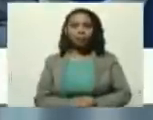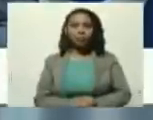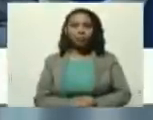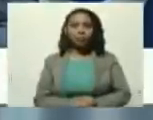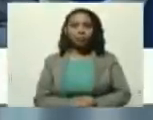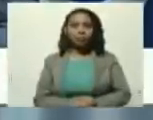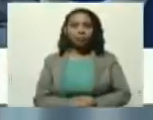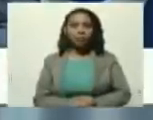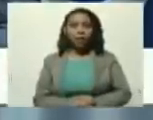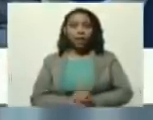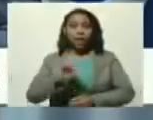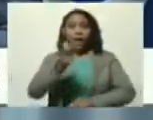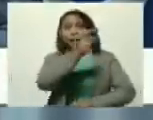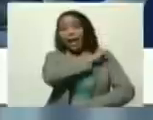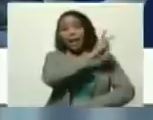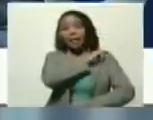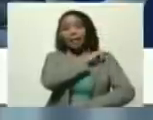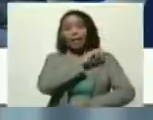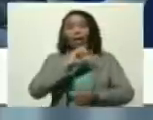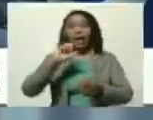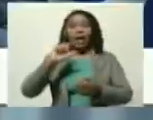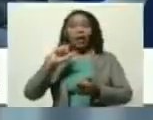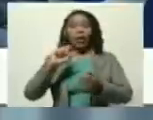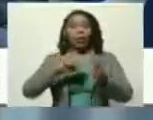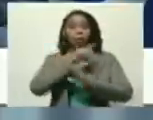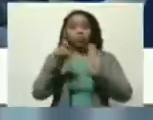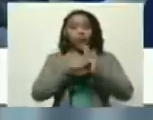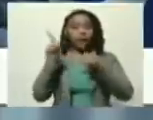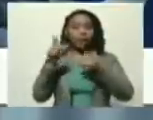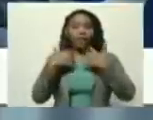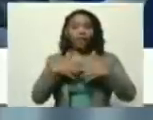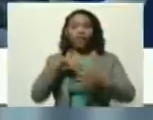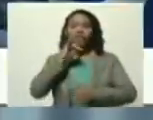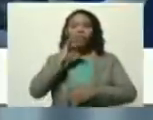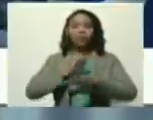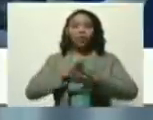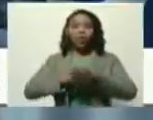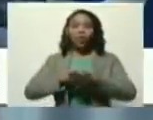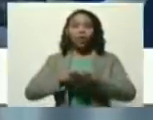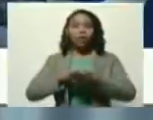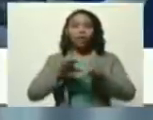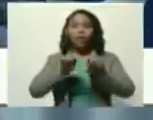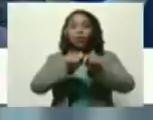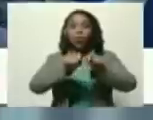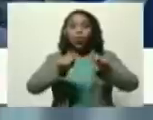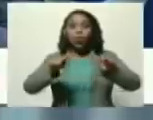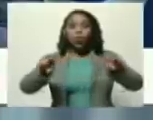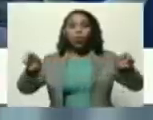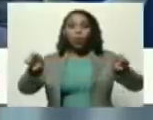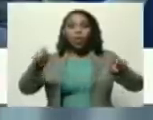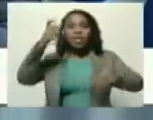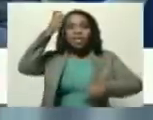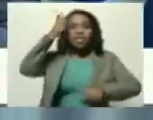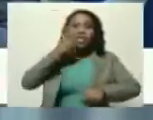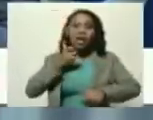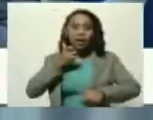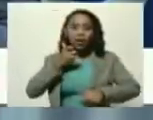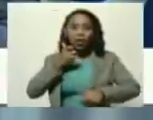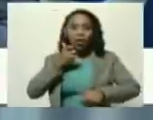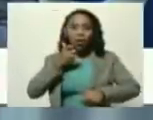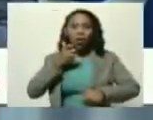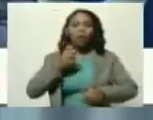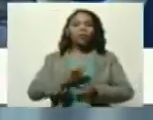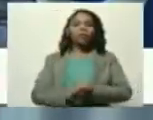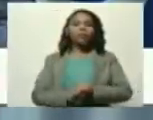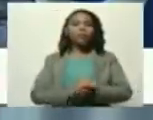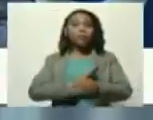El gerente general de esta empresa informó que se trata de láminas de tubería de acero al carbono